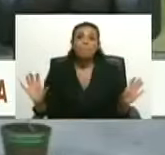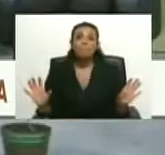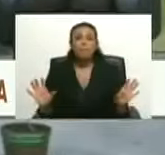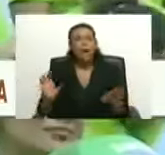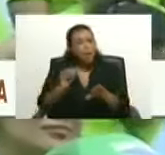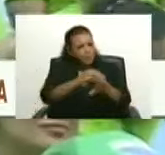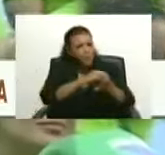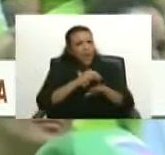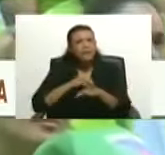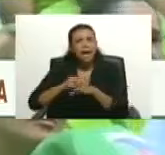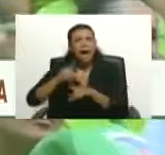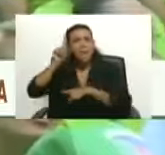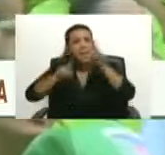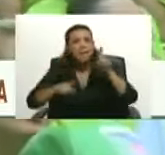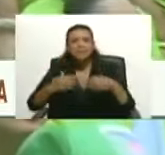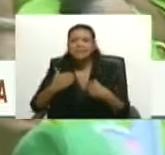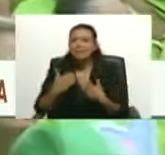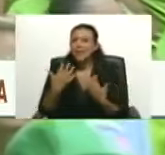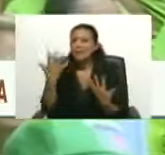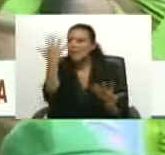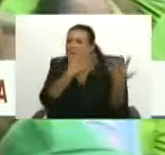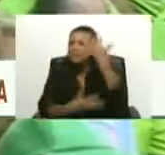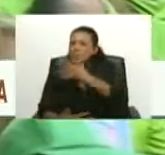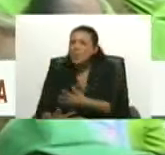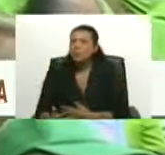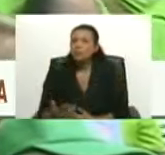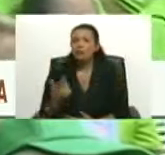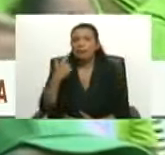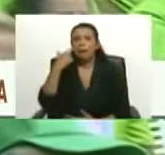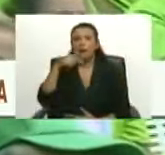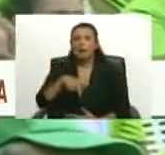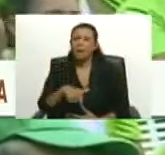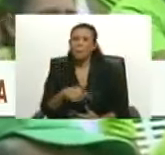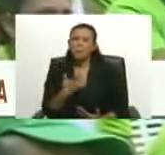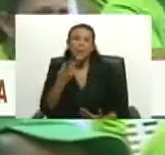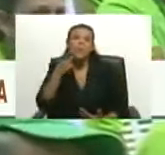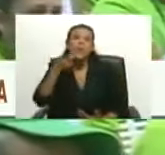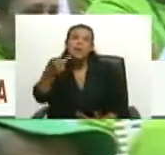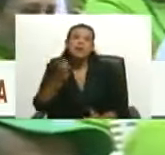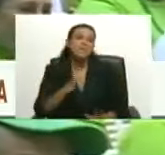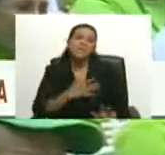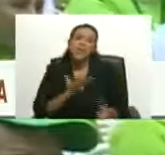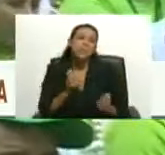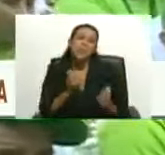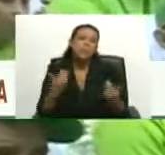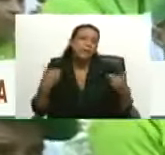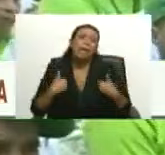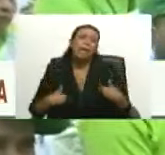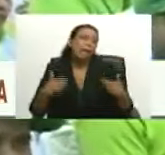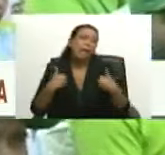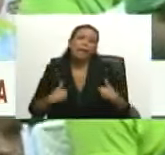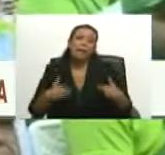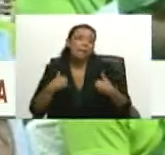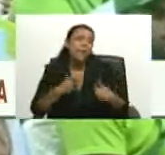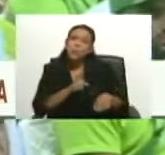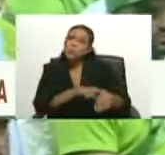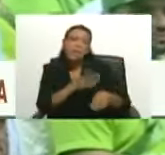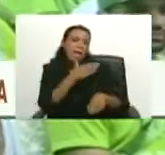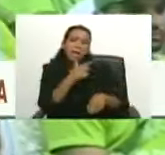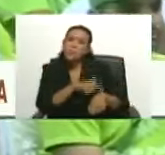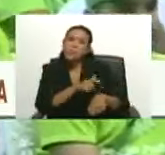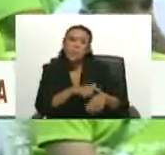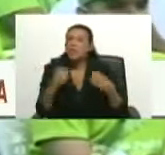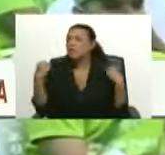alerto, porque a veces también nosotros, para victimizarnos, los políticos, no, aquí yo tengo mucho sacrificio y no tengo tiempo de